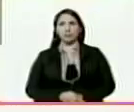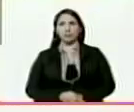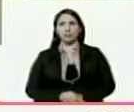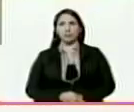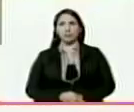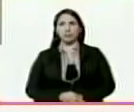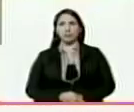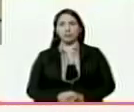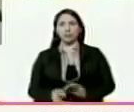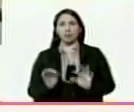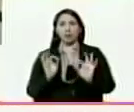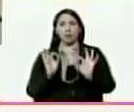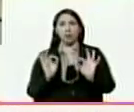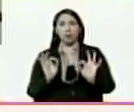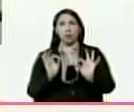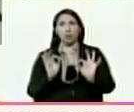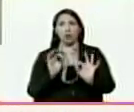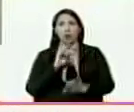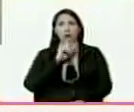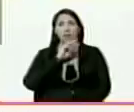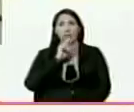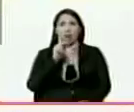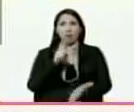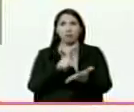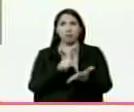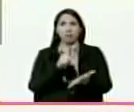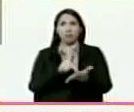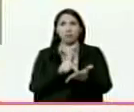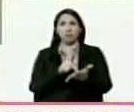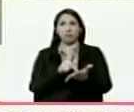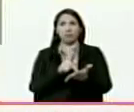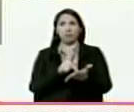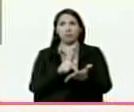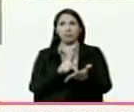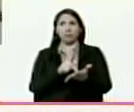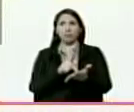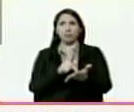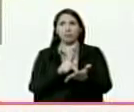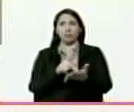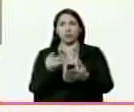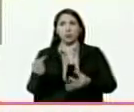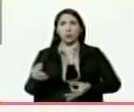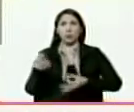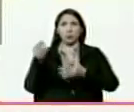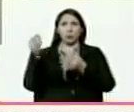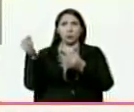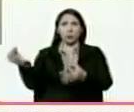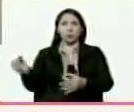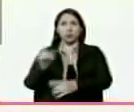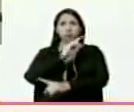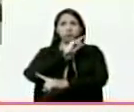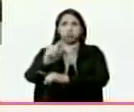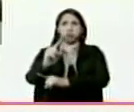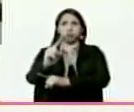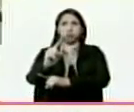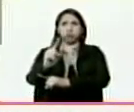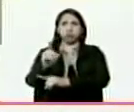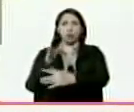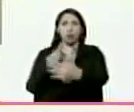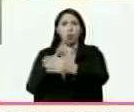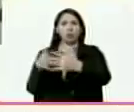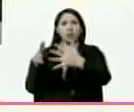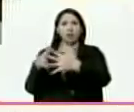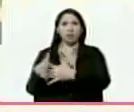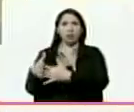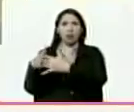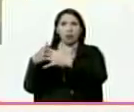específicamente a hablar y a introducir esta remisión, esta demanda contra los Estados Unidos, un